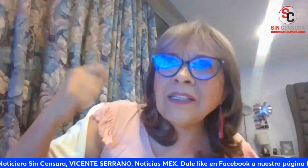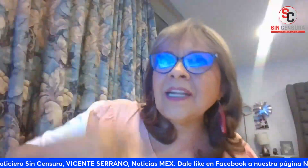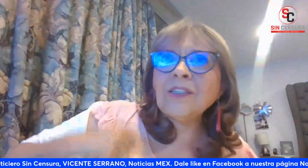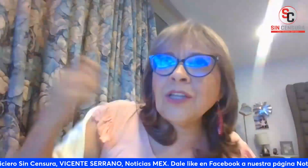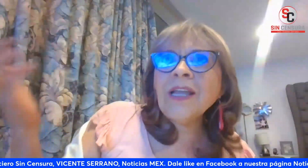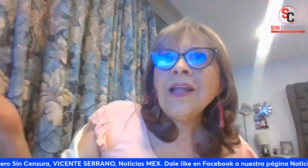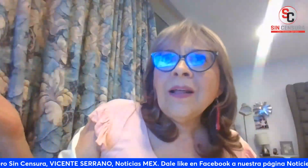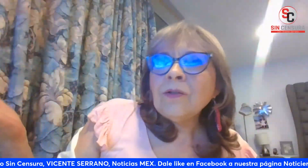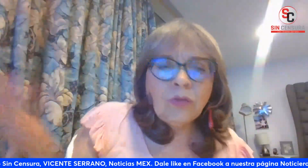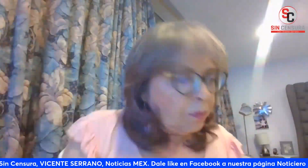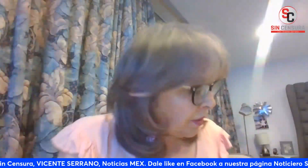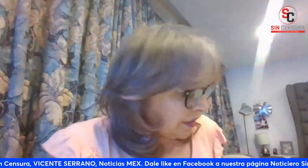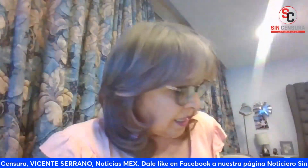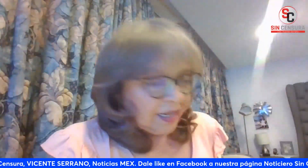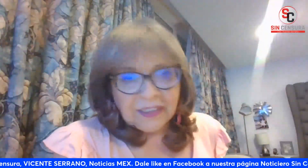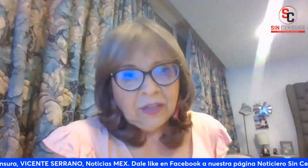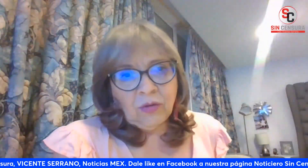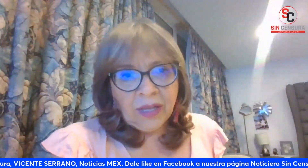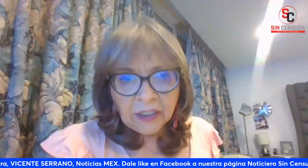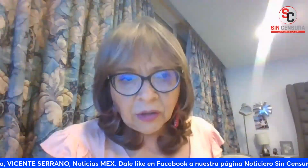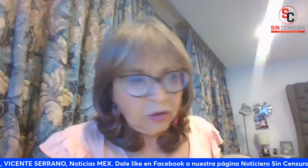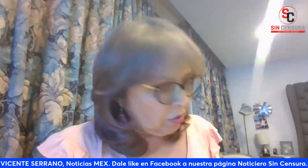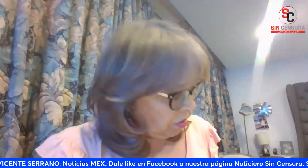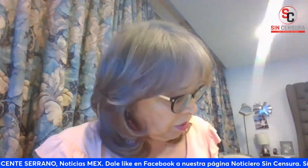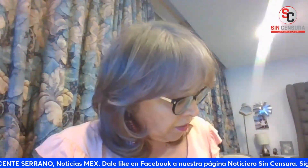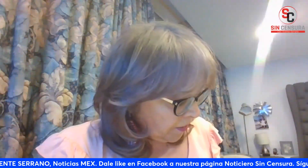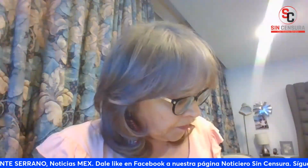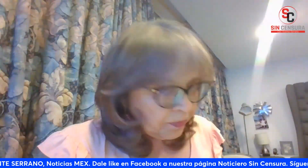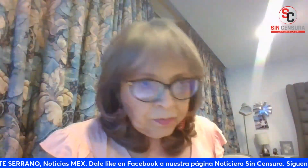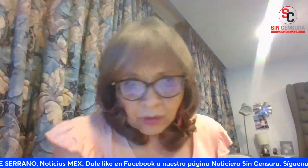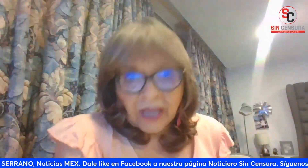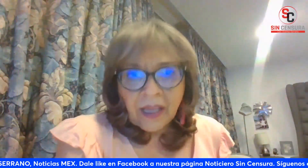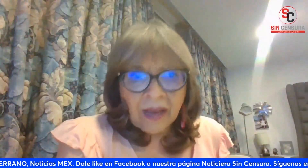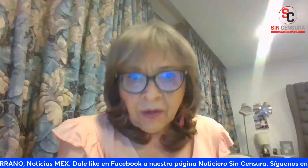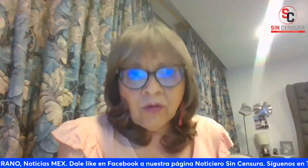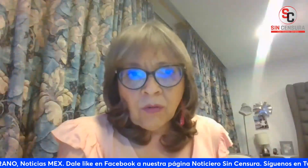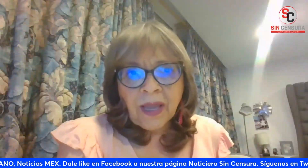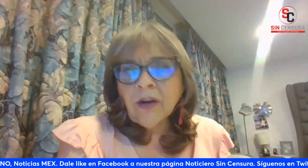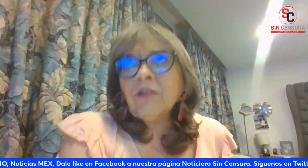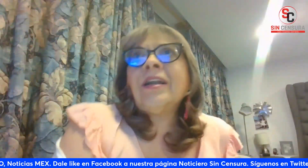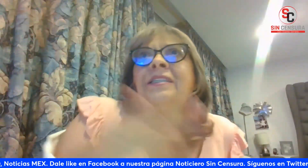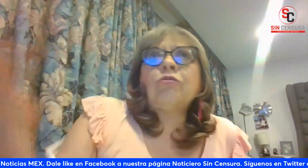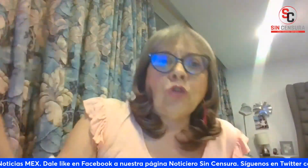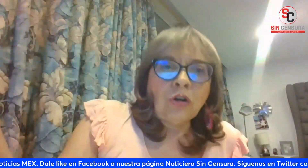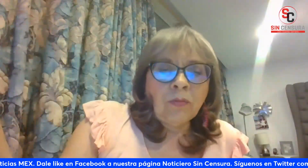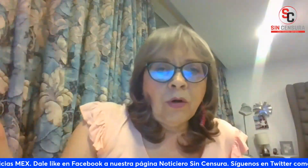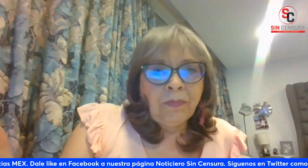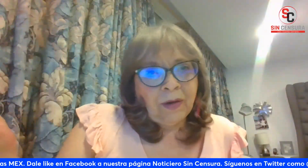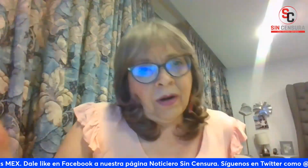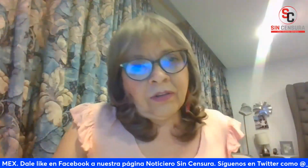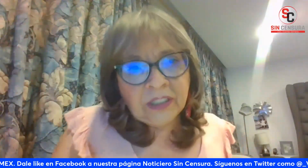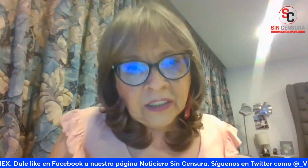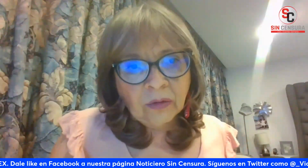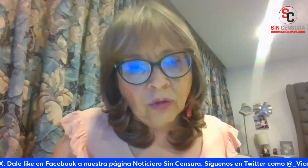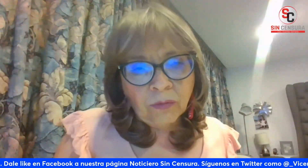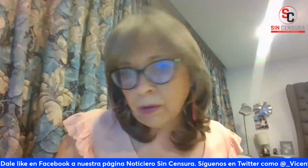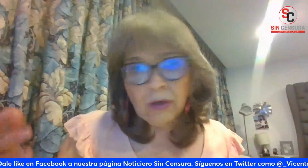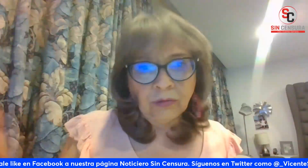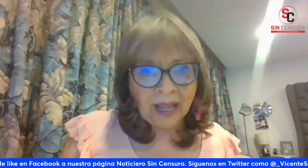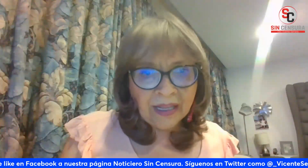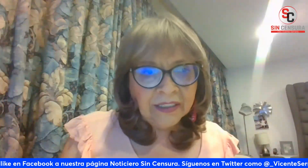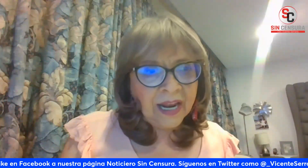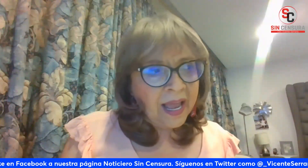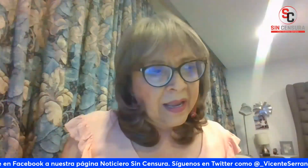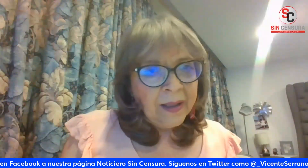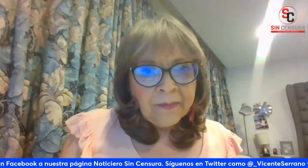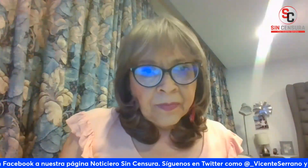llama al cuate y se le dice, oye, tú no puedes seguir haciendo esto, ¿no? Porque aquí había un gobierno, digo, eres autónomo, pero una cosa que seas autónomo, pero no